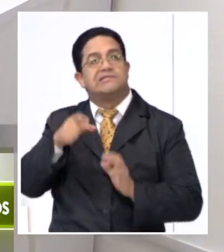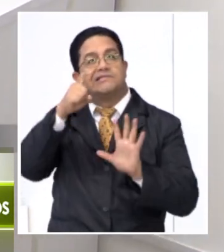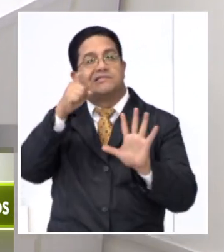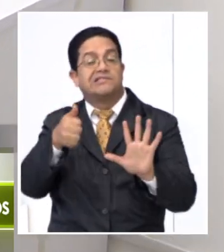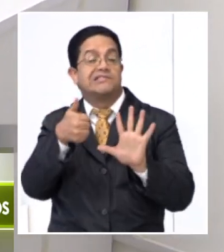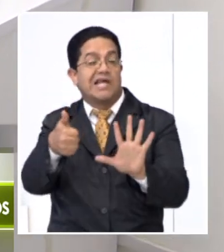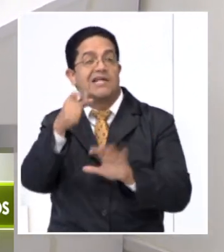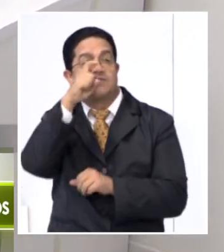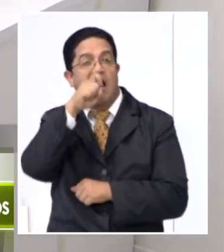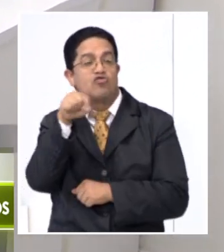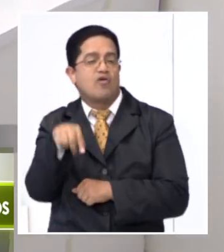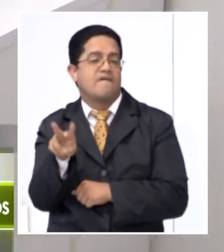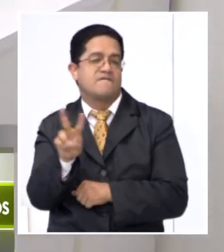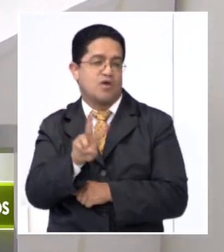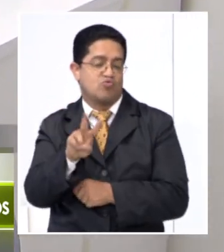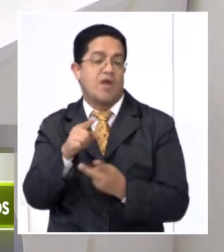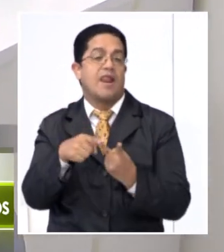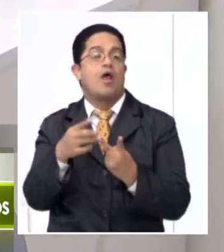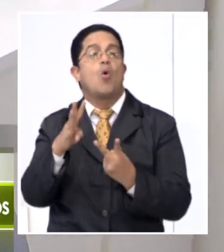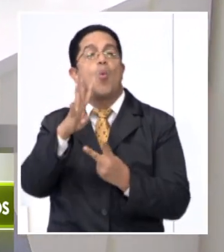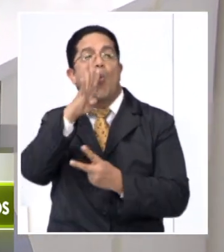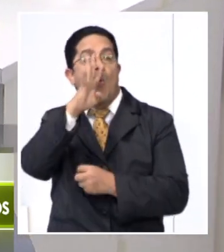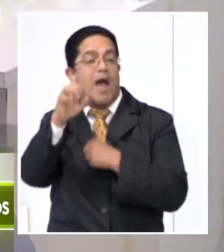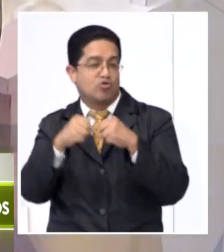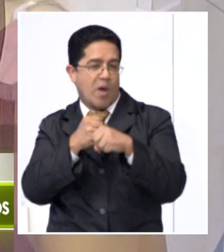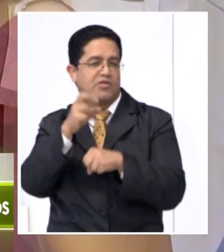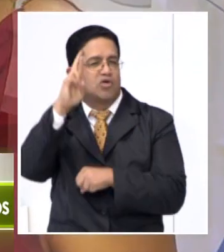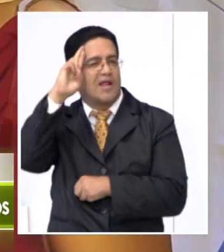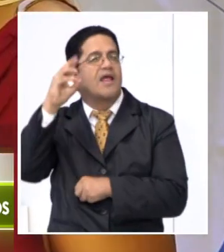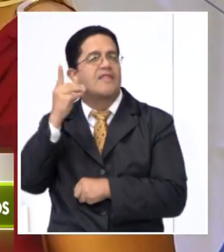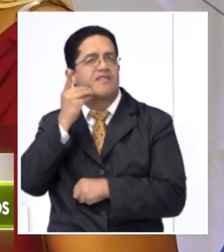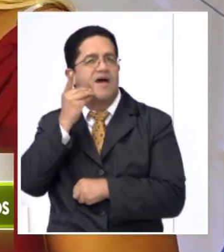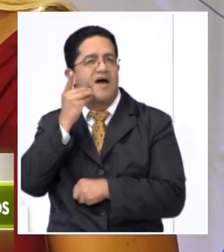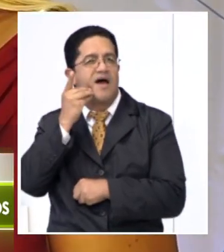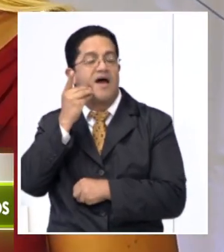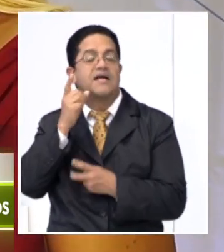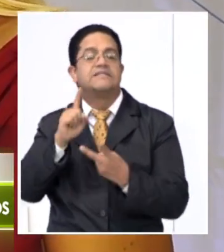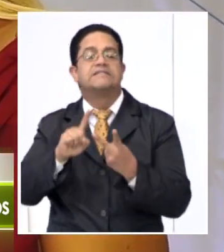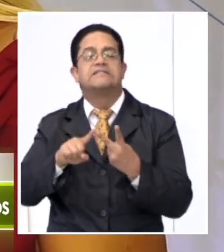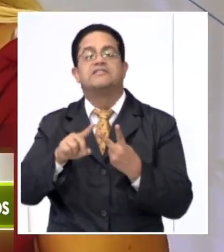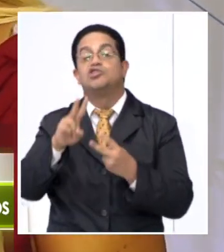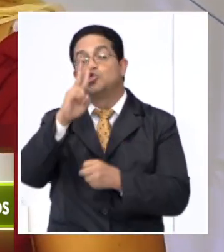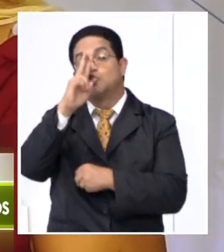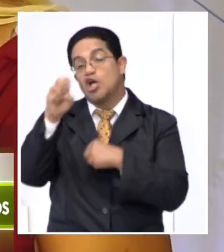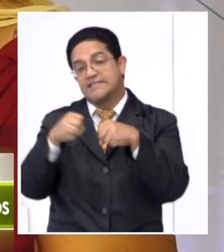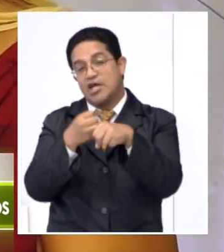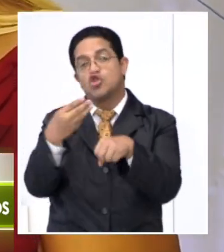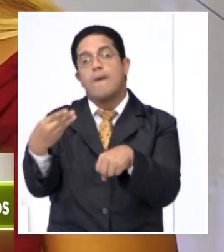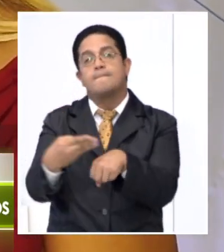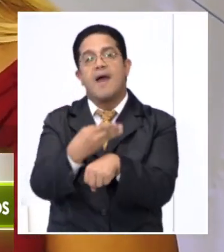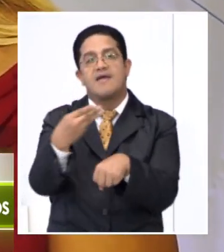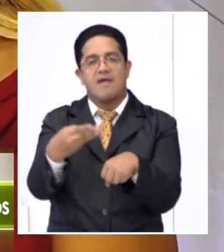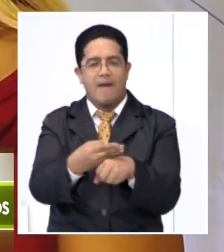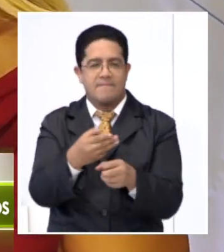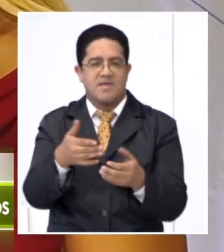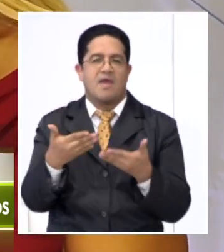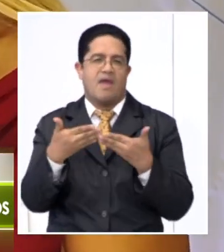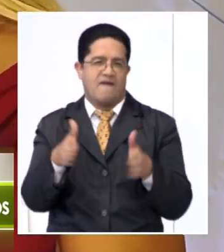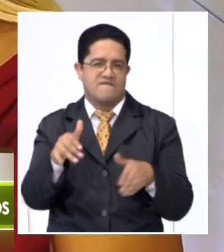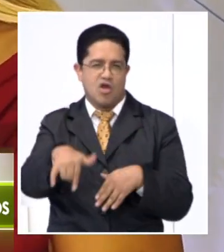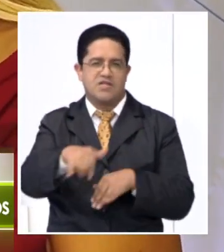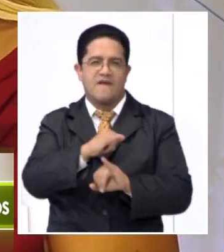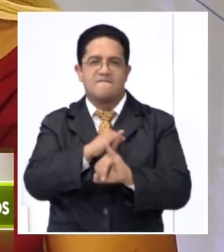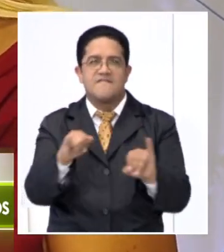desde el principio en Venezuela, pero tenemos 4 años en la República Dominicana, en Santo Domingo, y más de 2 años en Miami, abriendo ahorita a finales de enero